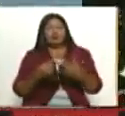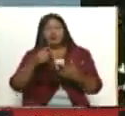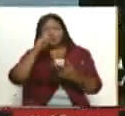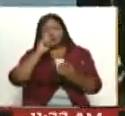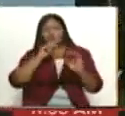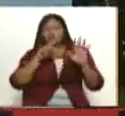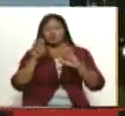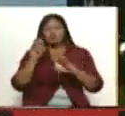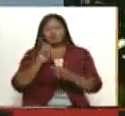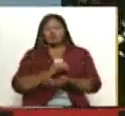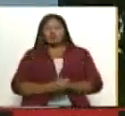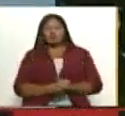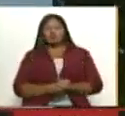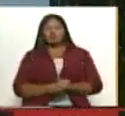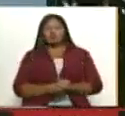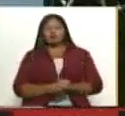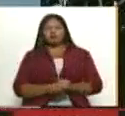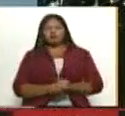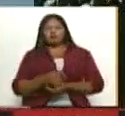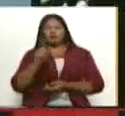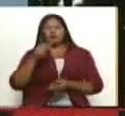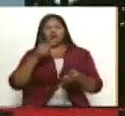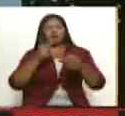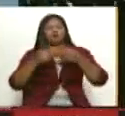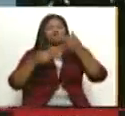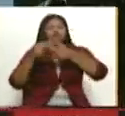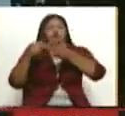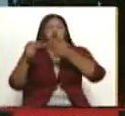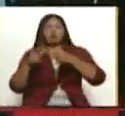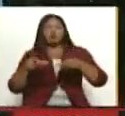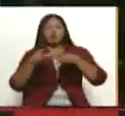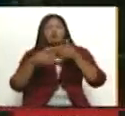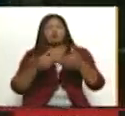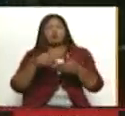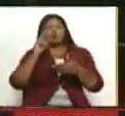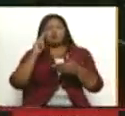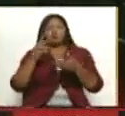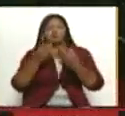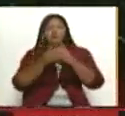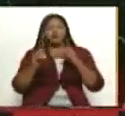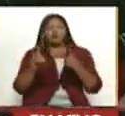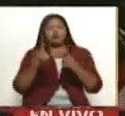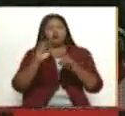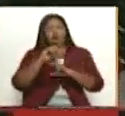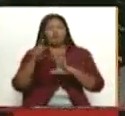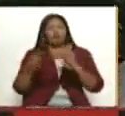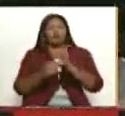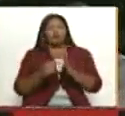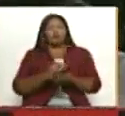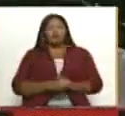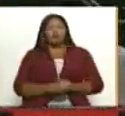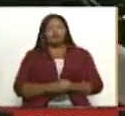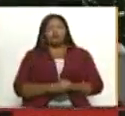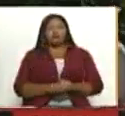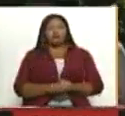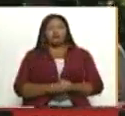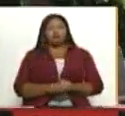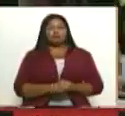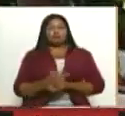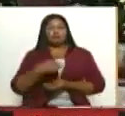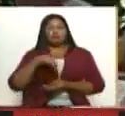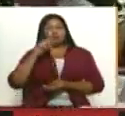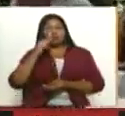60, debe contribuir a la construcción de un Estado con democracia plena. Es decir, un Estado